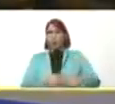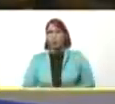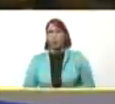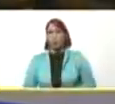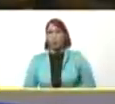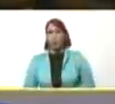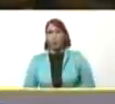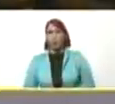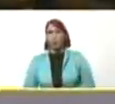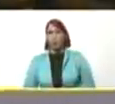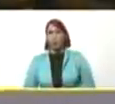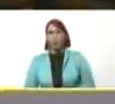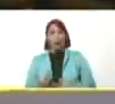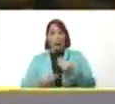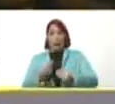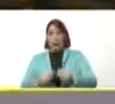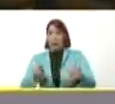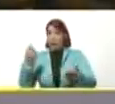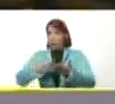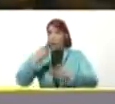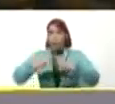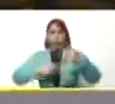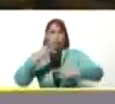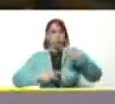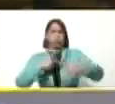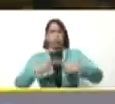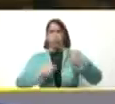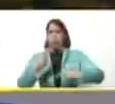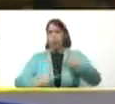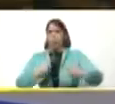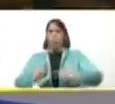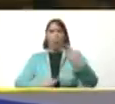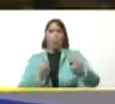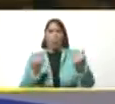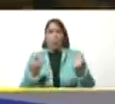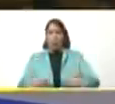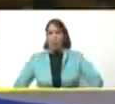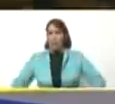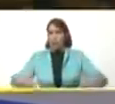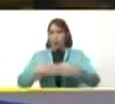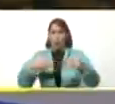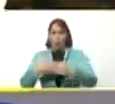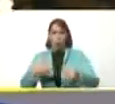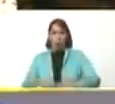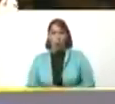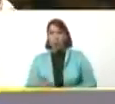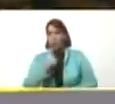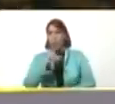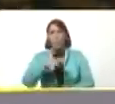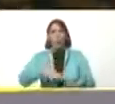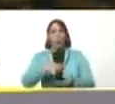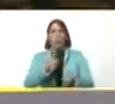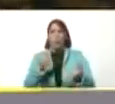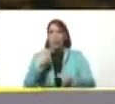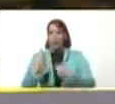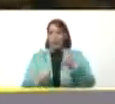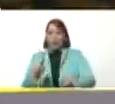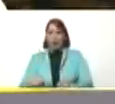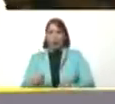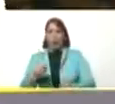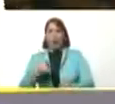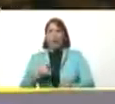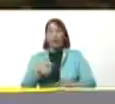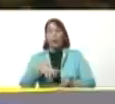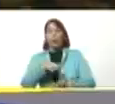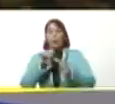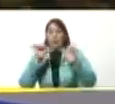maquinita y pácata, pácata, pácata, pácata, y reproducen todos los billetes que le da gana en el mundo. Esto no es un problema de billetes. Esto es un problema de